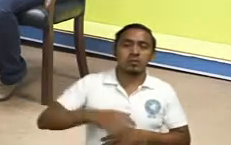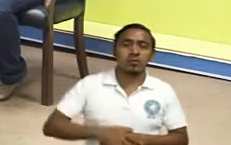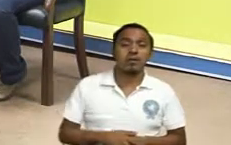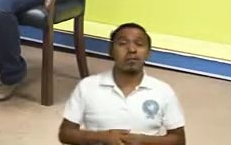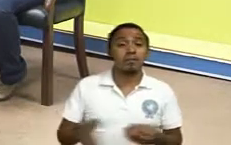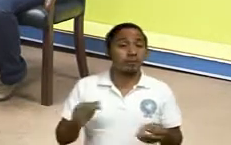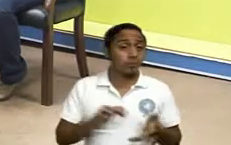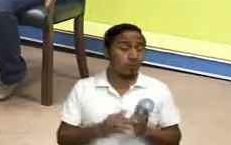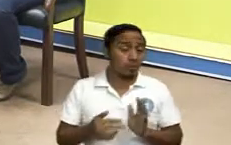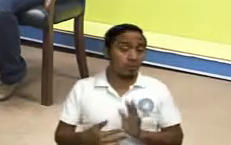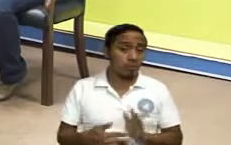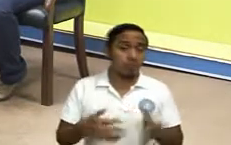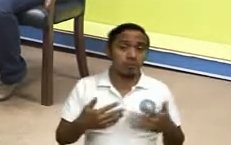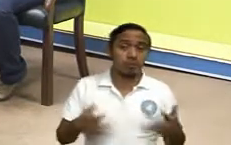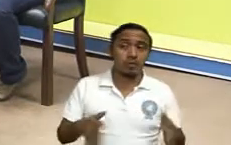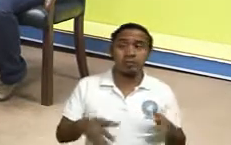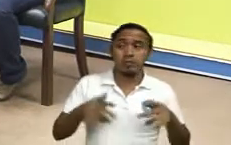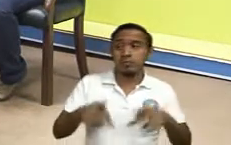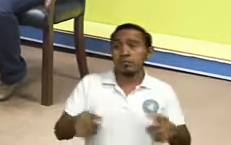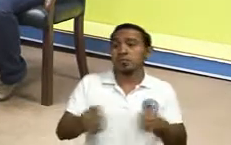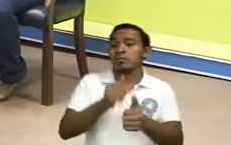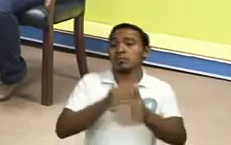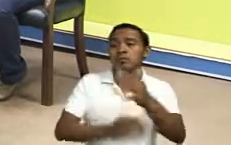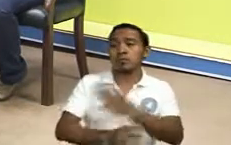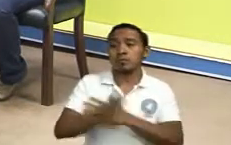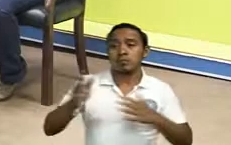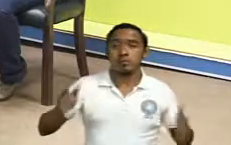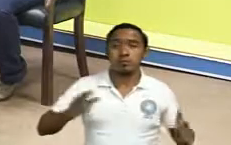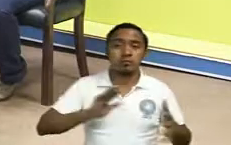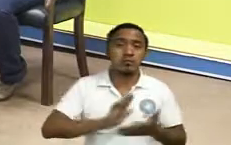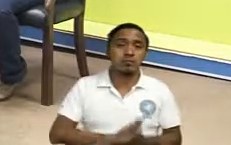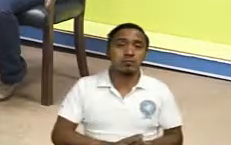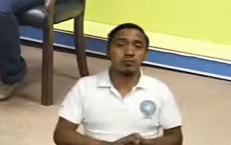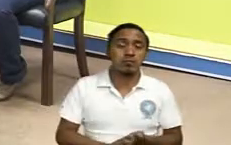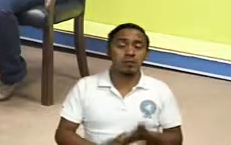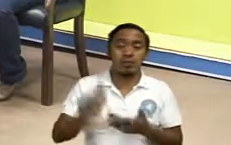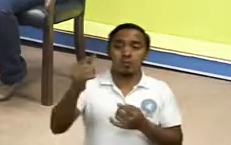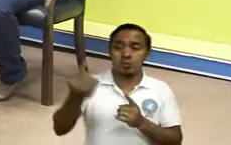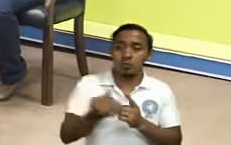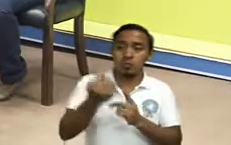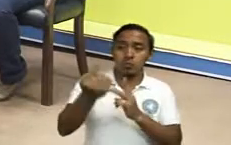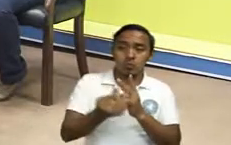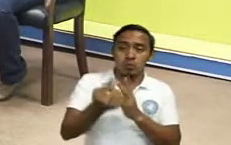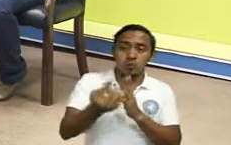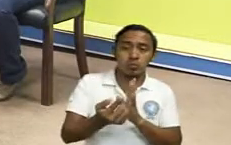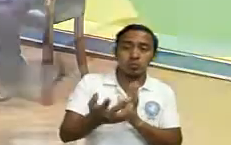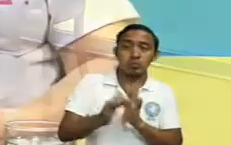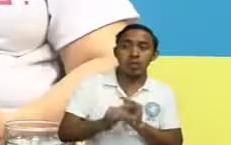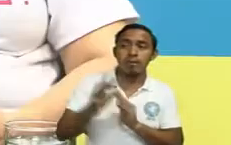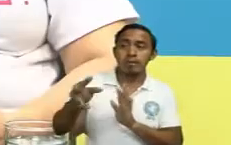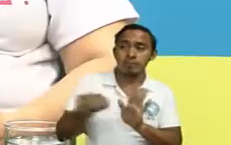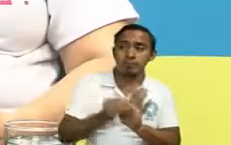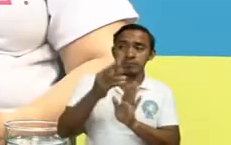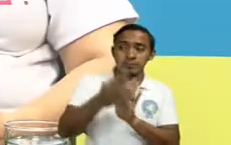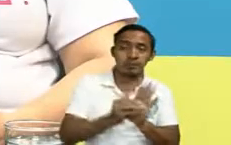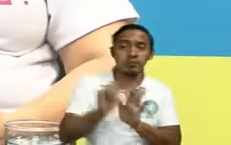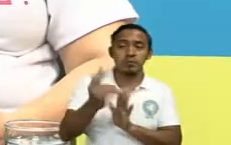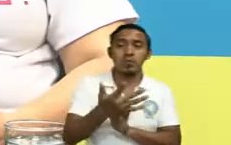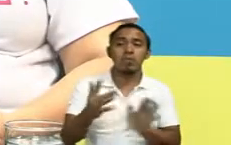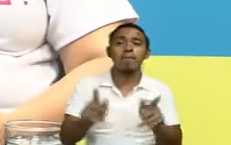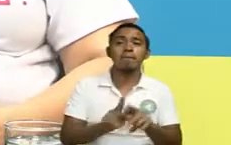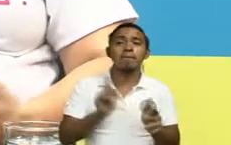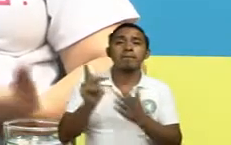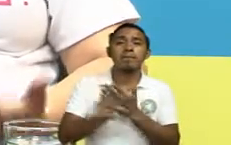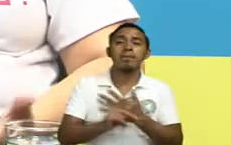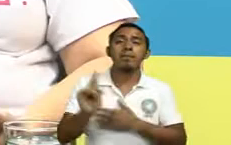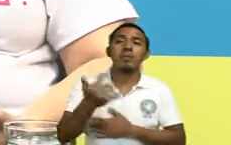no quiere decir que, bueno, persona con discapacidad que va apareciendo, la vamos incorporando al programa Todos con Voz